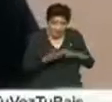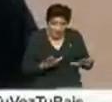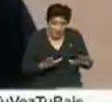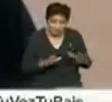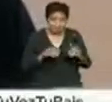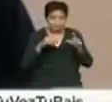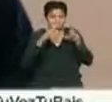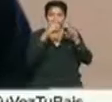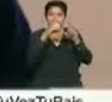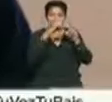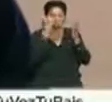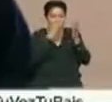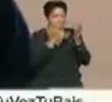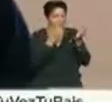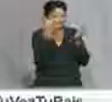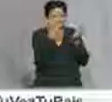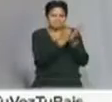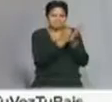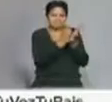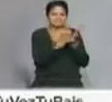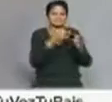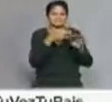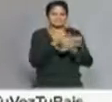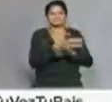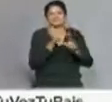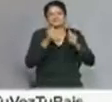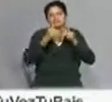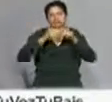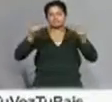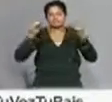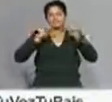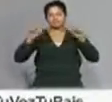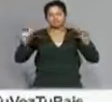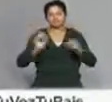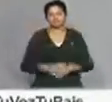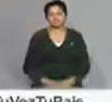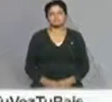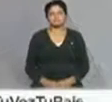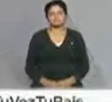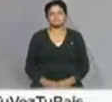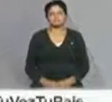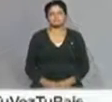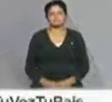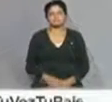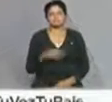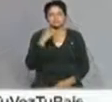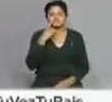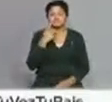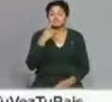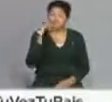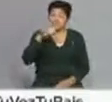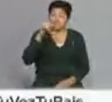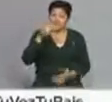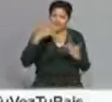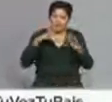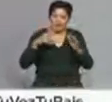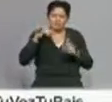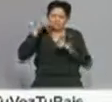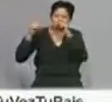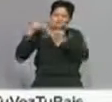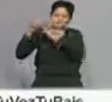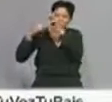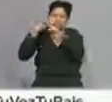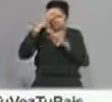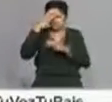distintivo y su respectivo manual de uso. El atún ecuatoriano ya es un atún reconocido. La marca sectorial lo que viene básicamente es